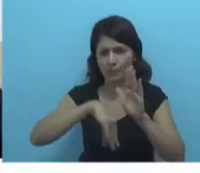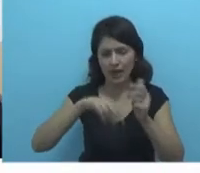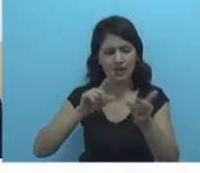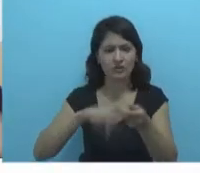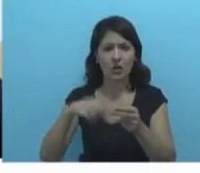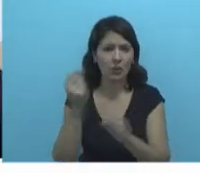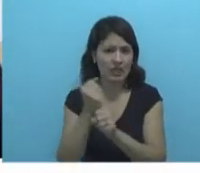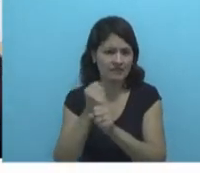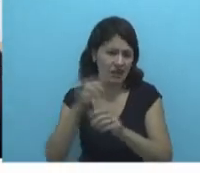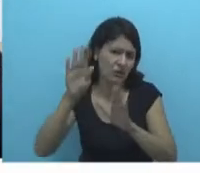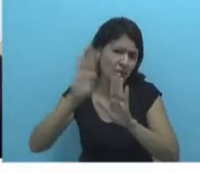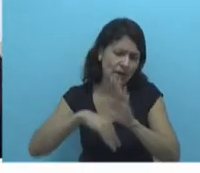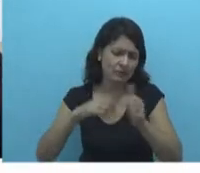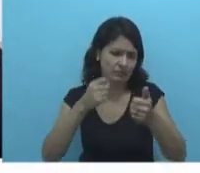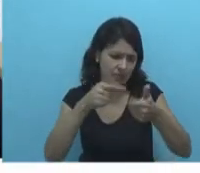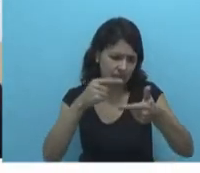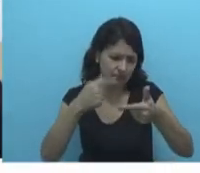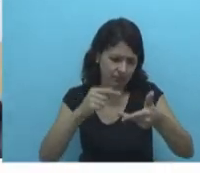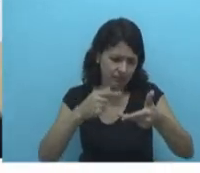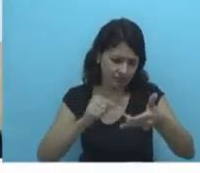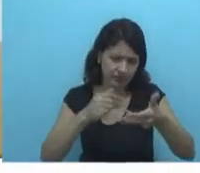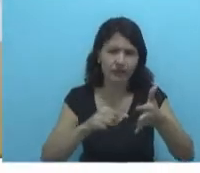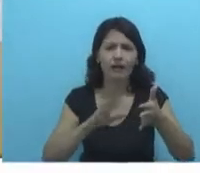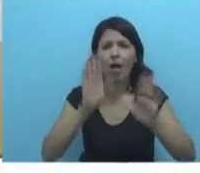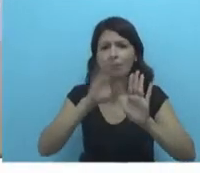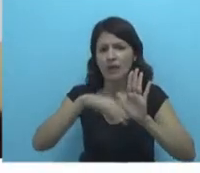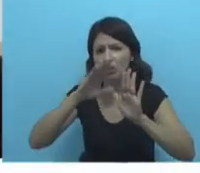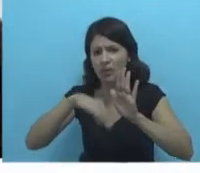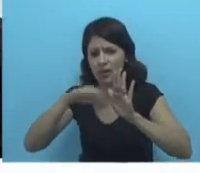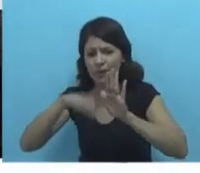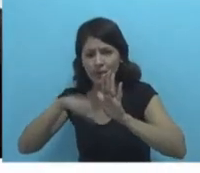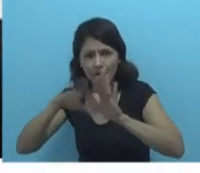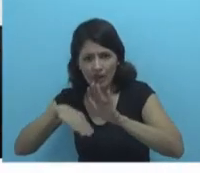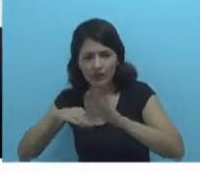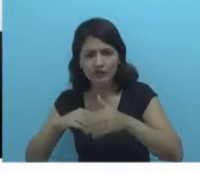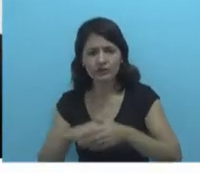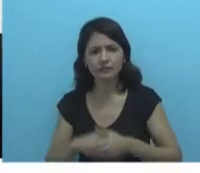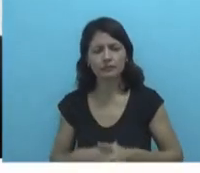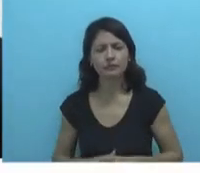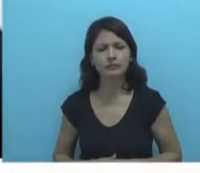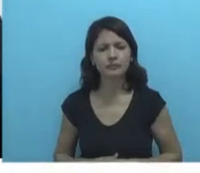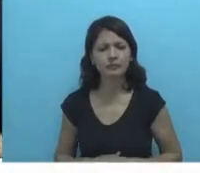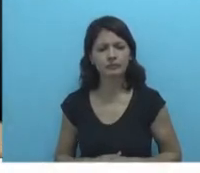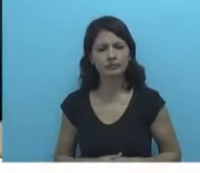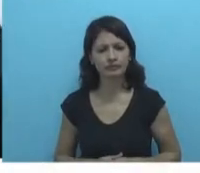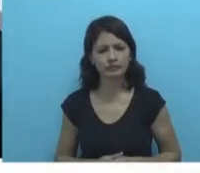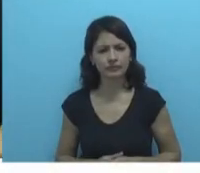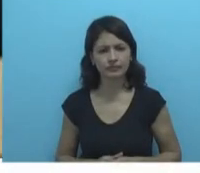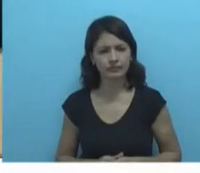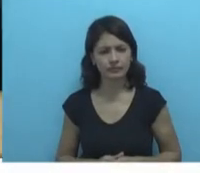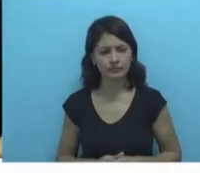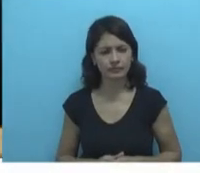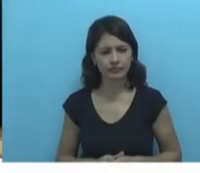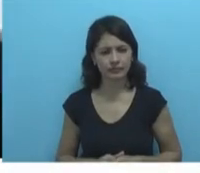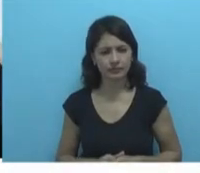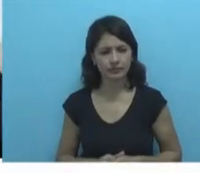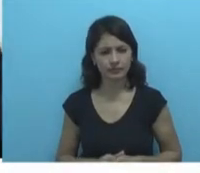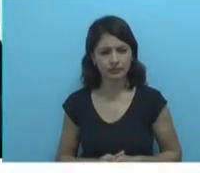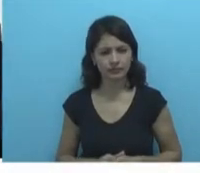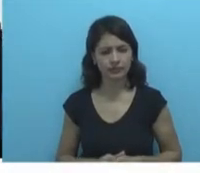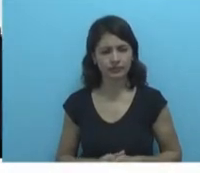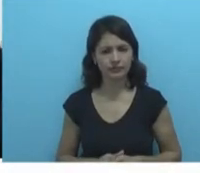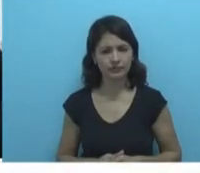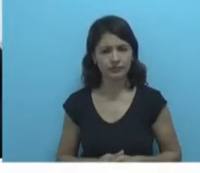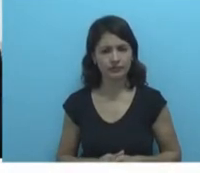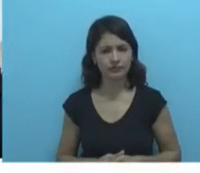trabajo. Pero le digo lo último, atrás de este cierre, los frigoríficos, el ABC, como se